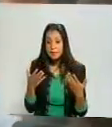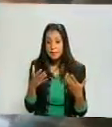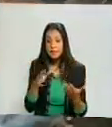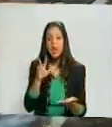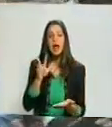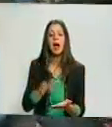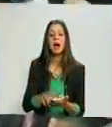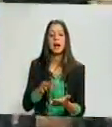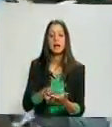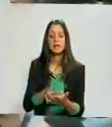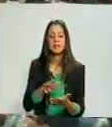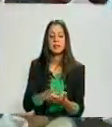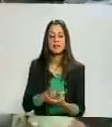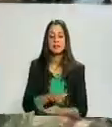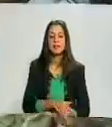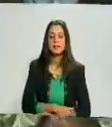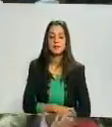Aprobado.